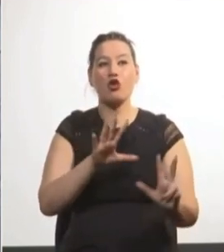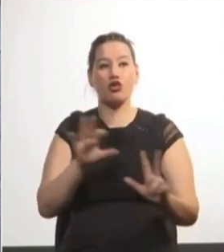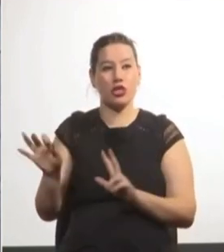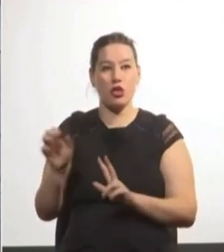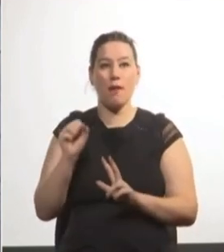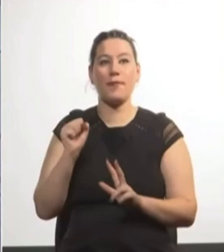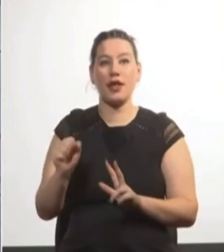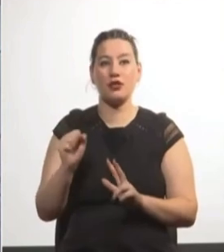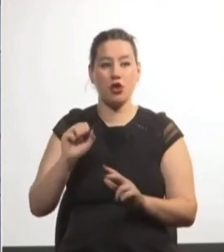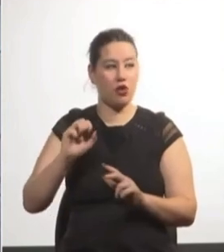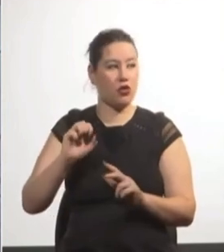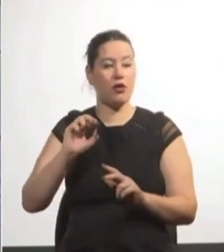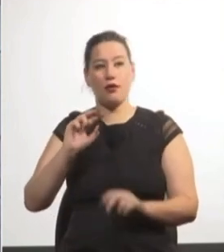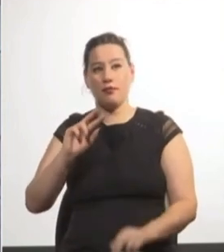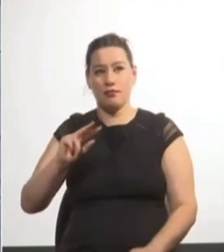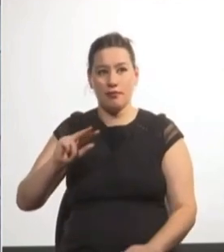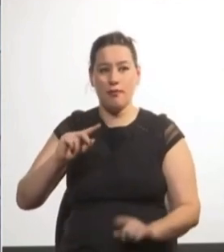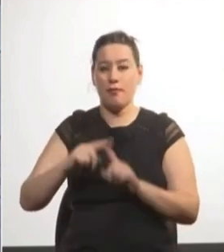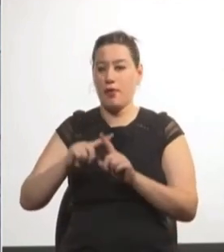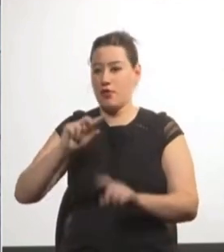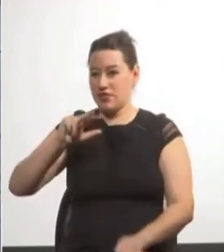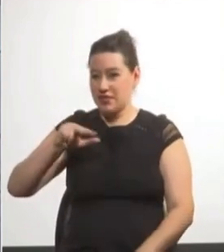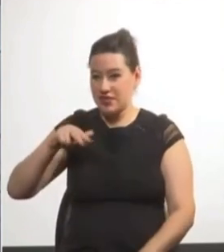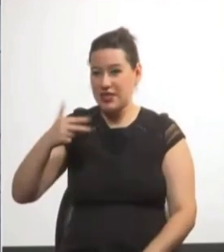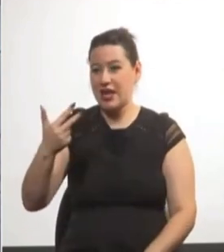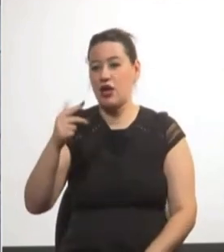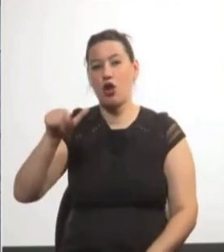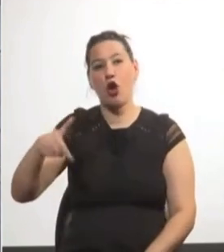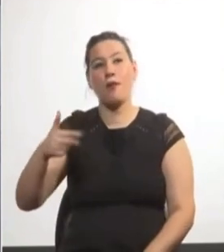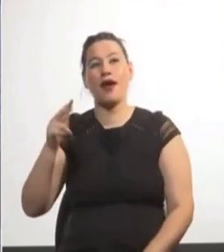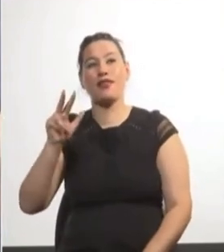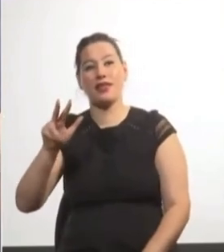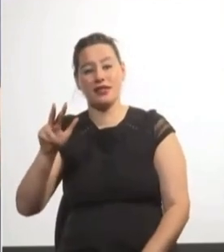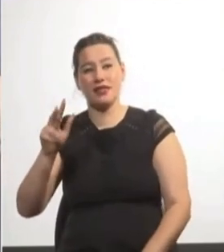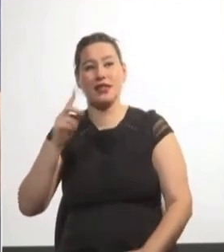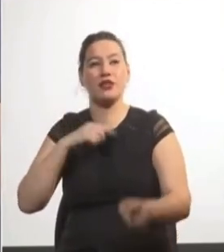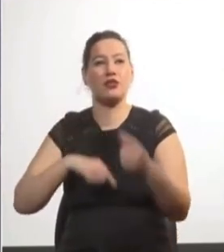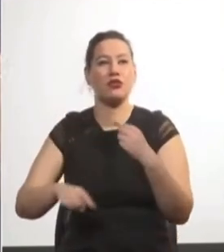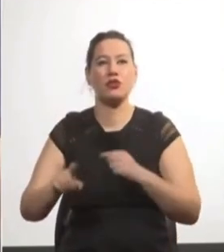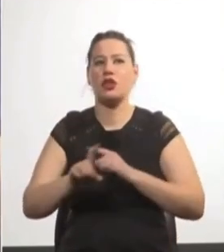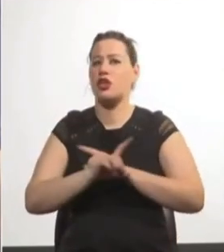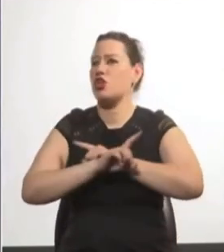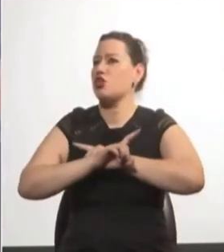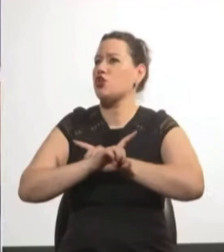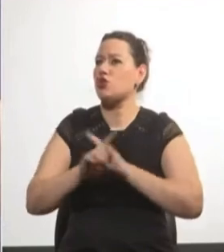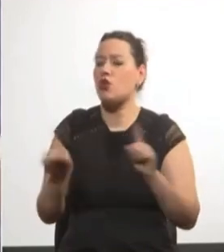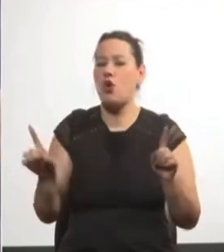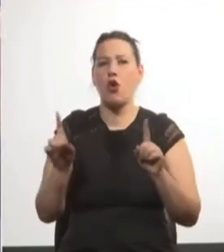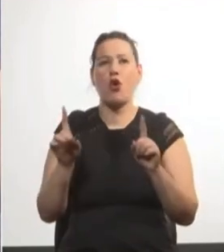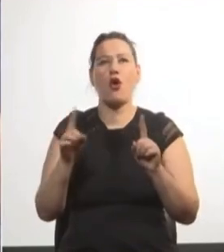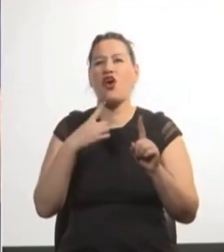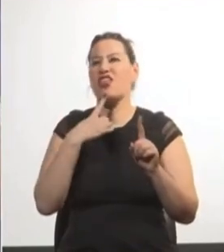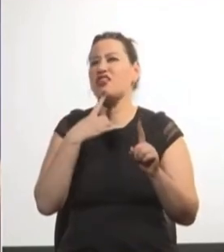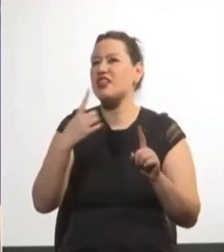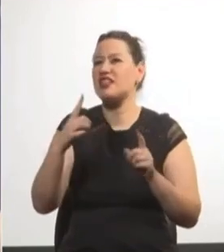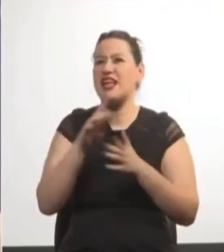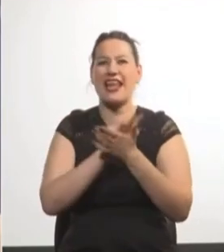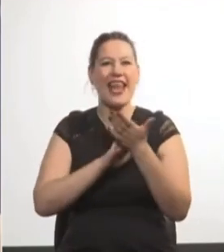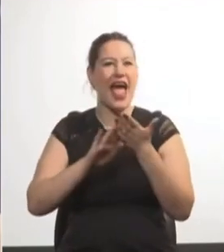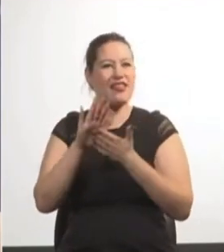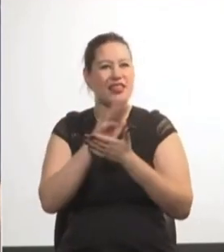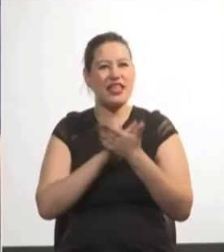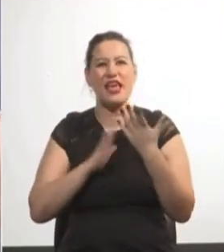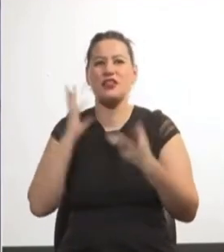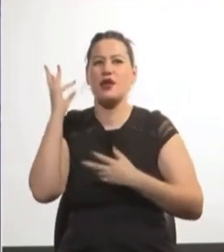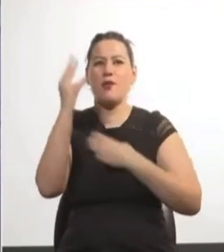44.800. Se multiplicó por 3,3. Por lo tanto, no es de recibo decir que nadie se